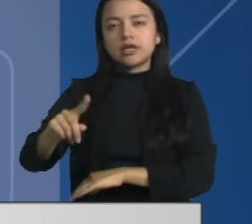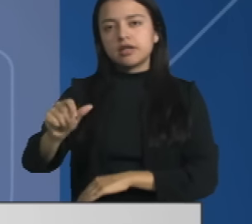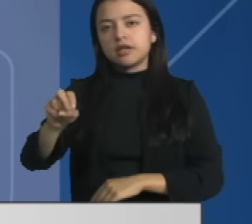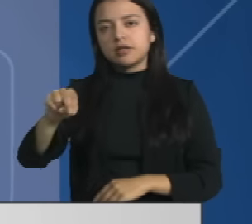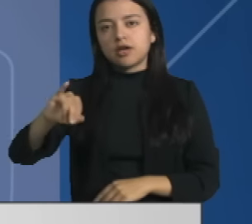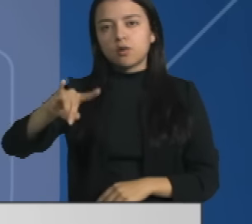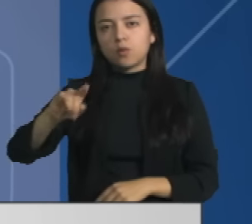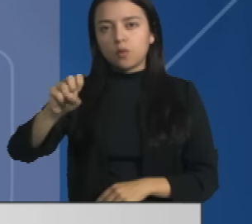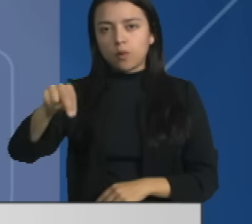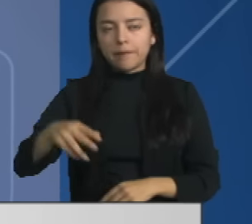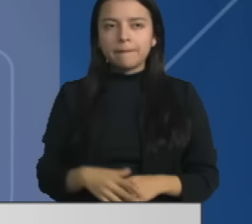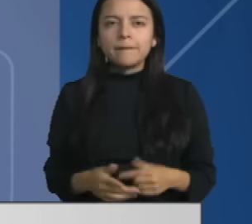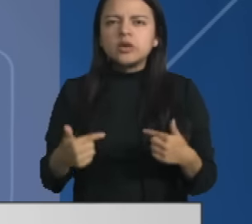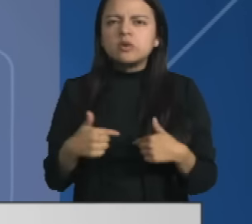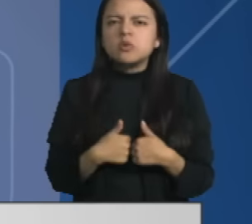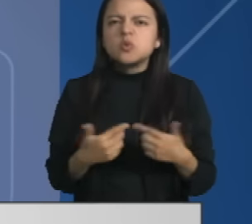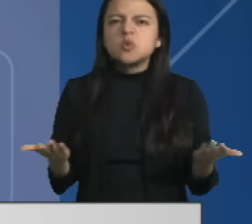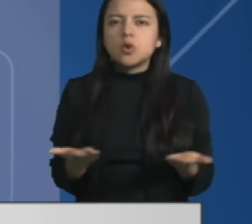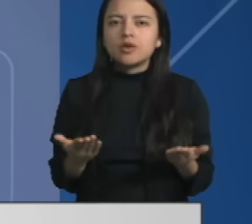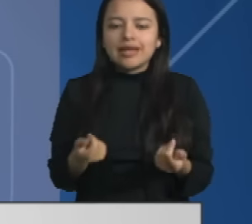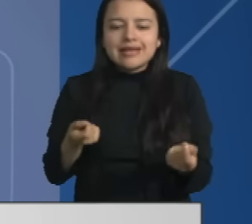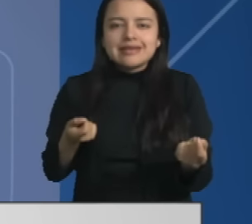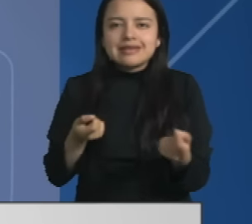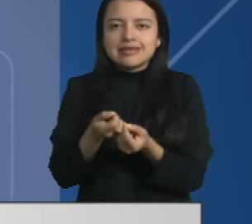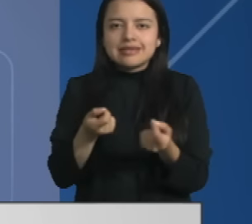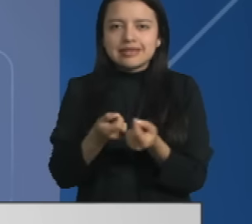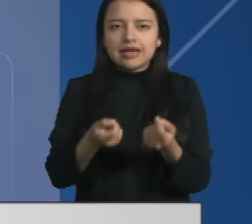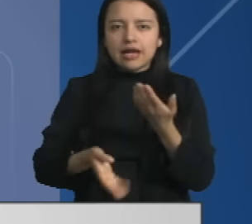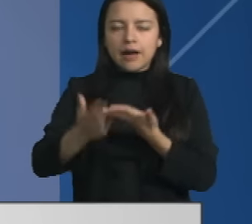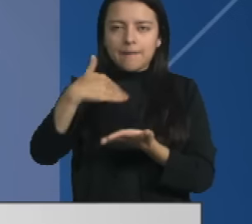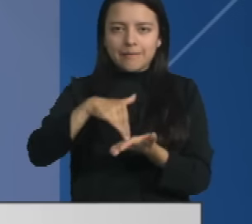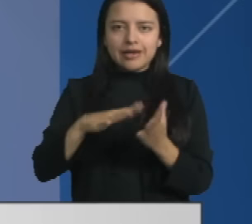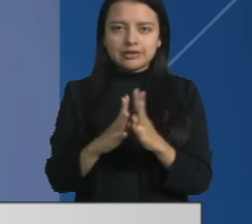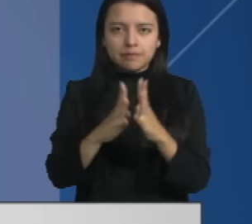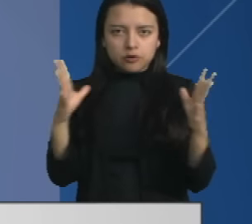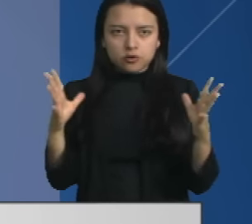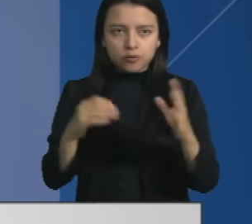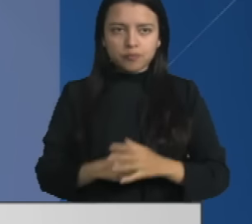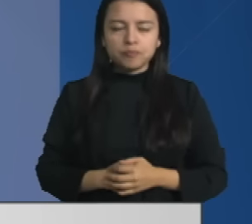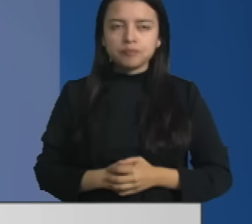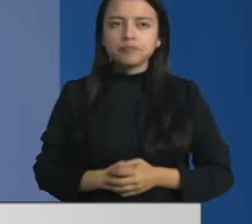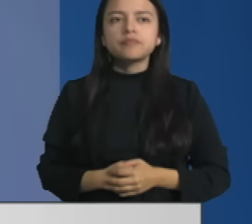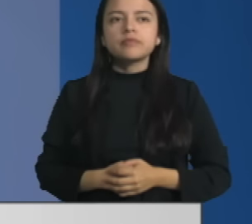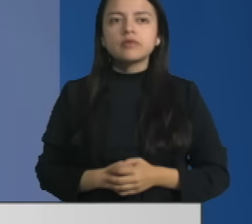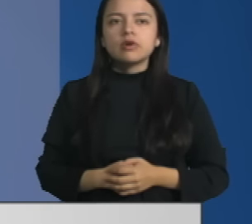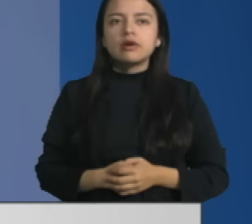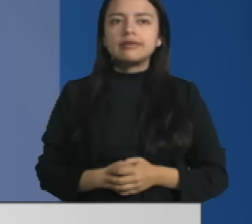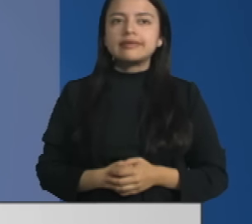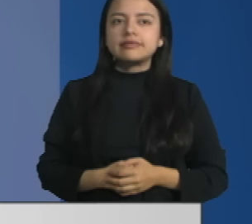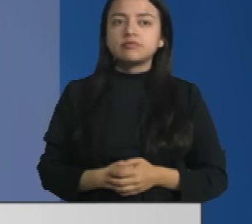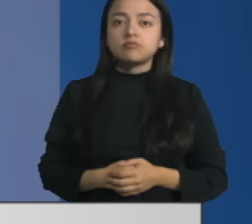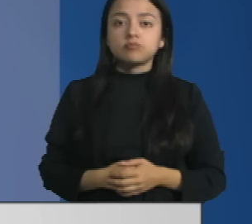cerca del centro de convenciones de Plaza Mayor. En minutos arrancará otra caravana de otro sector transporte